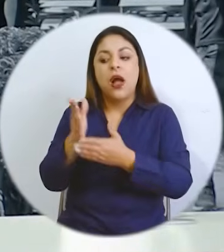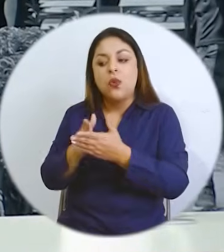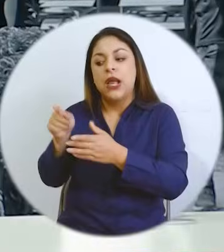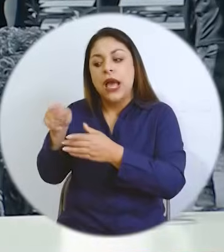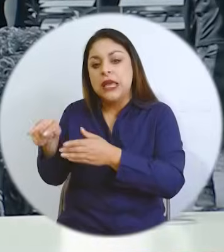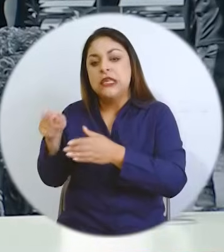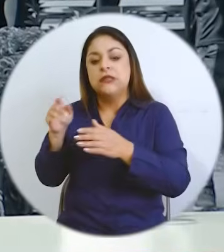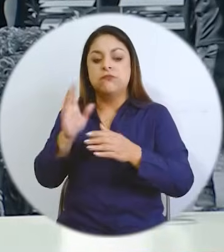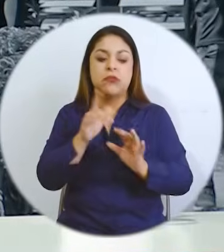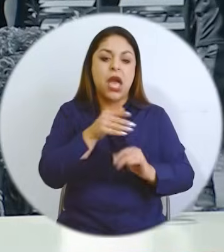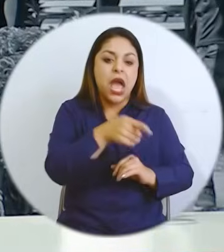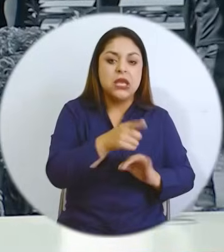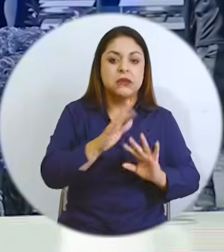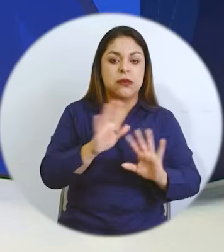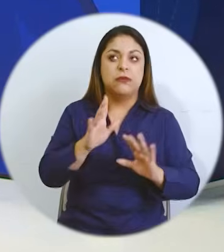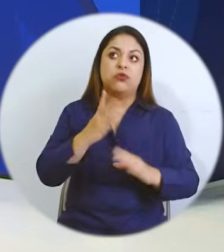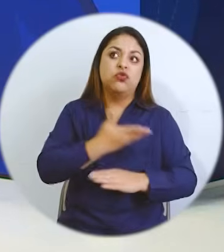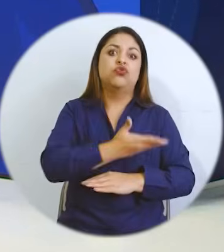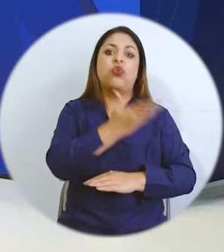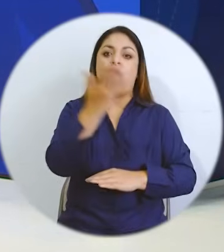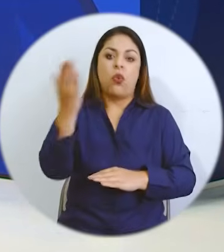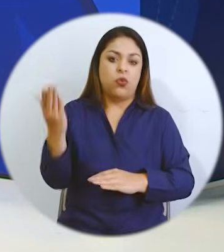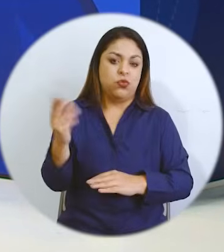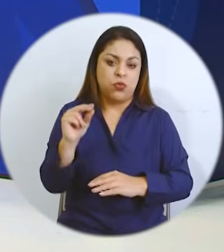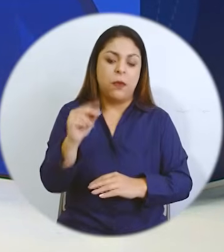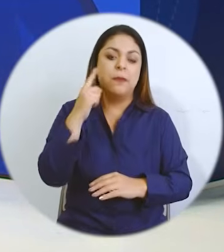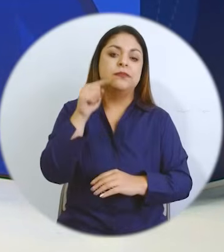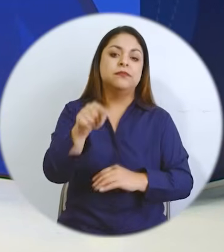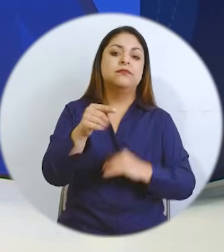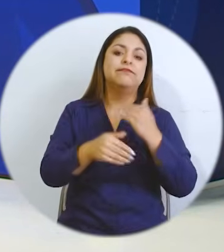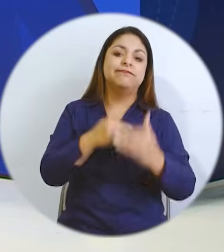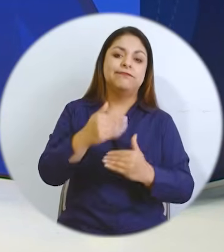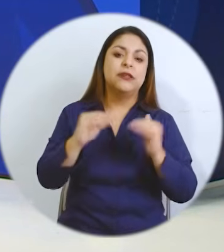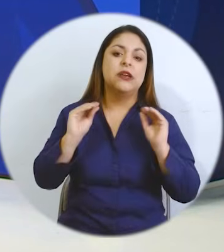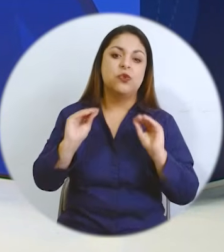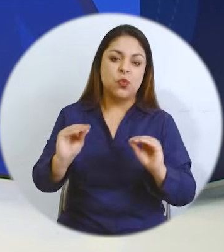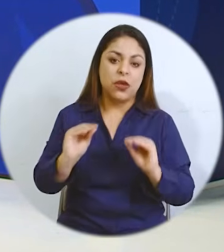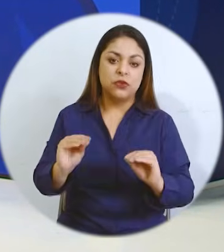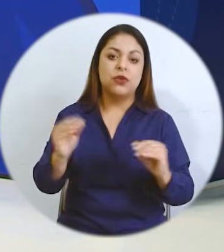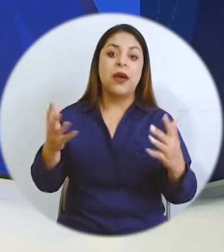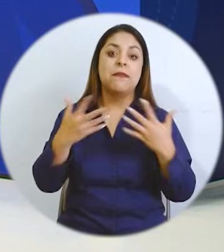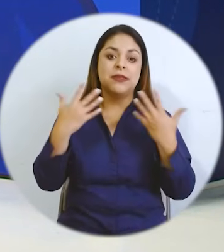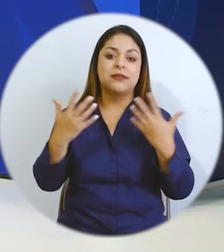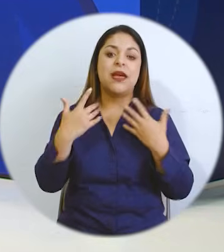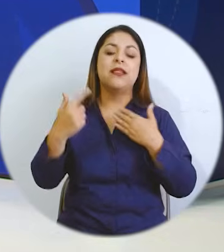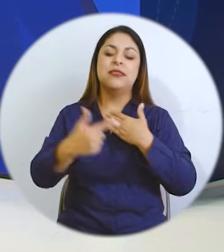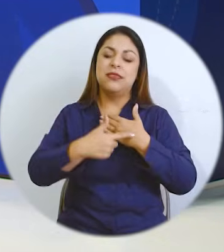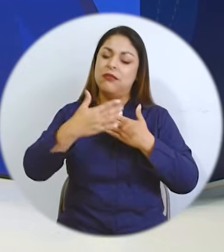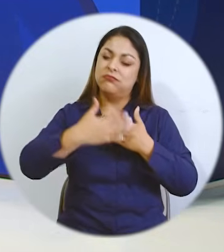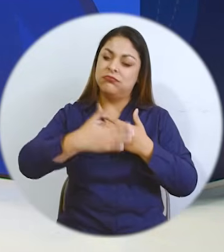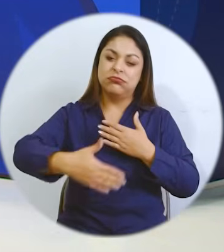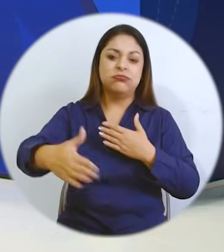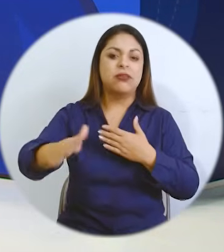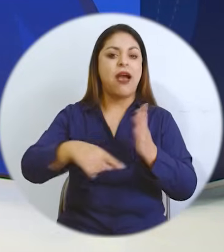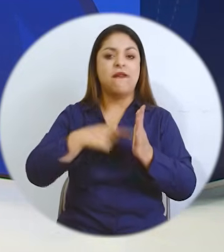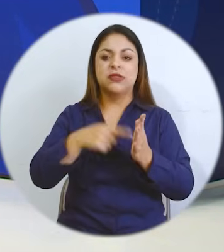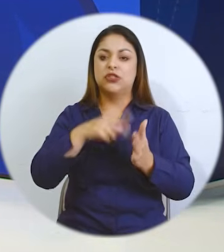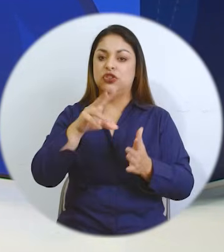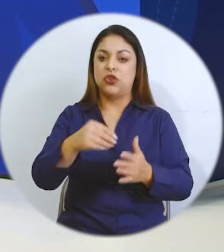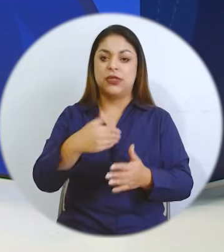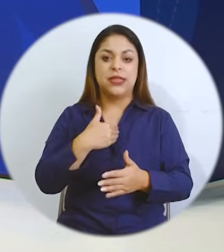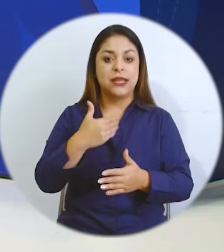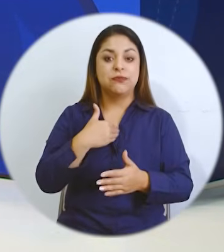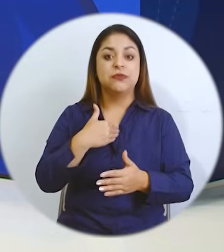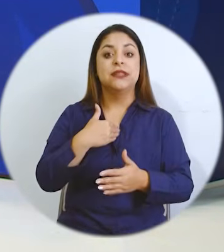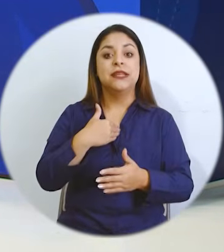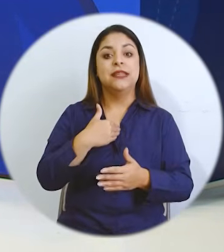todos los acueductos, en todas las comunidades, porque digamos esos son procesos que son de educación ambiental, que llevan tiempo, que muchas